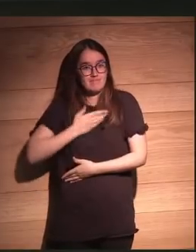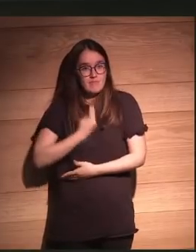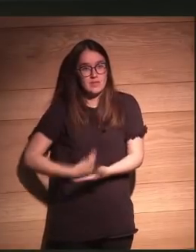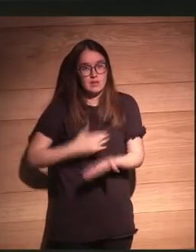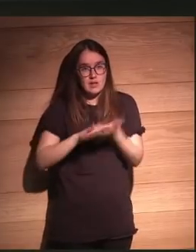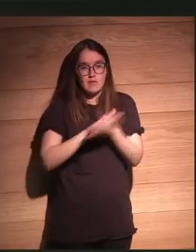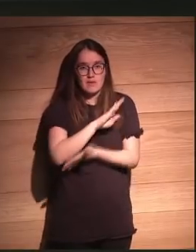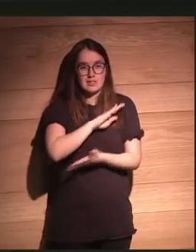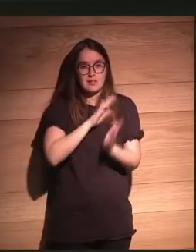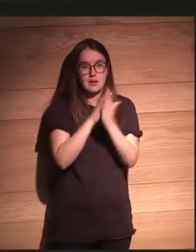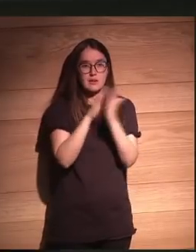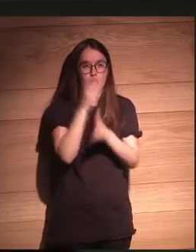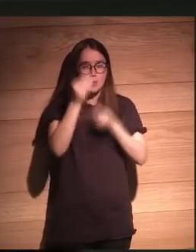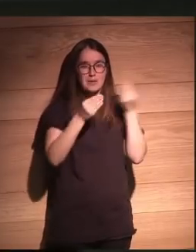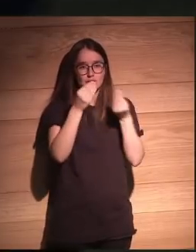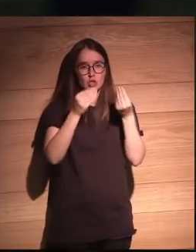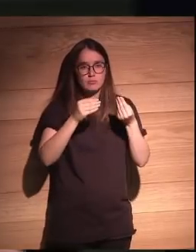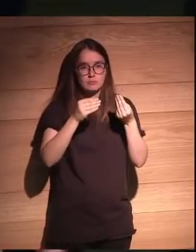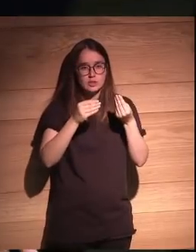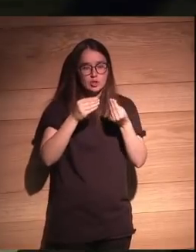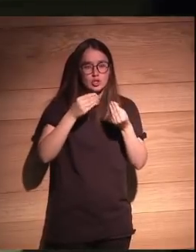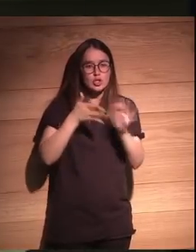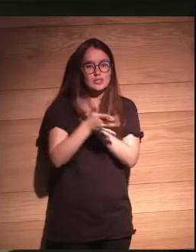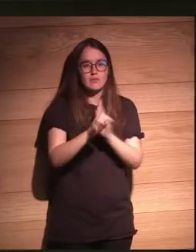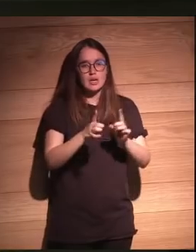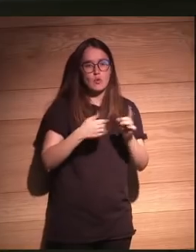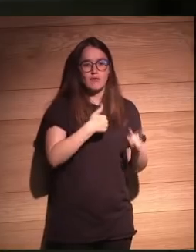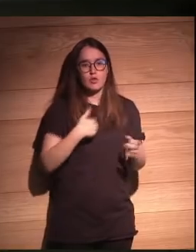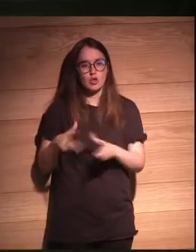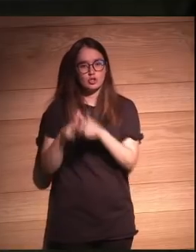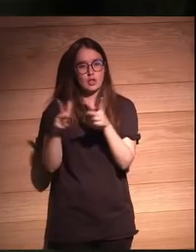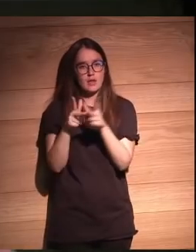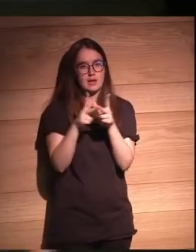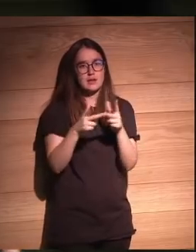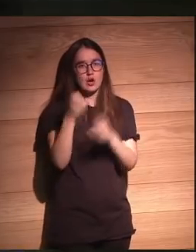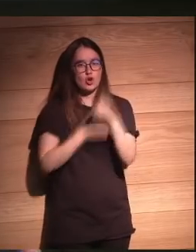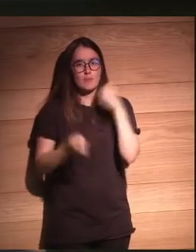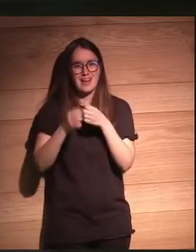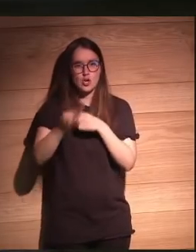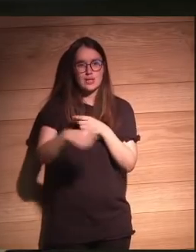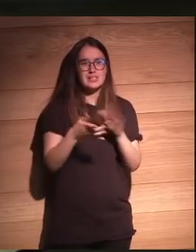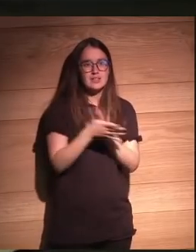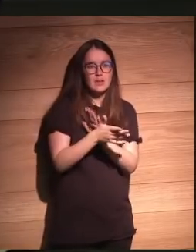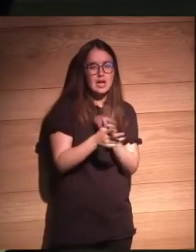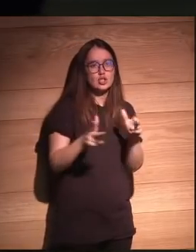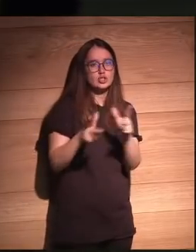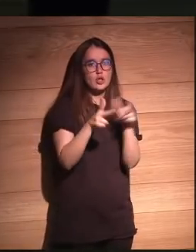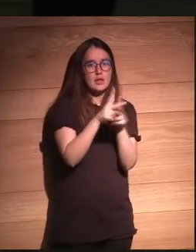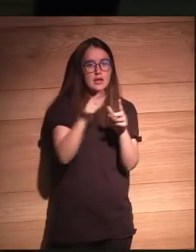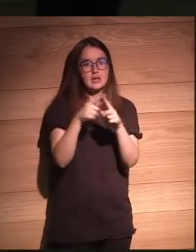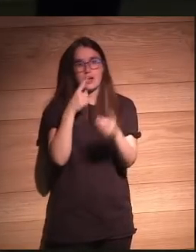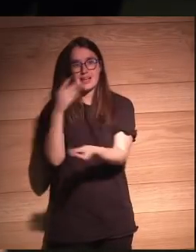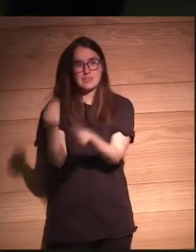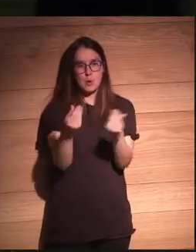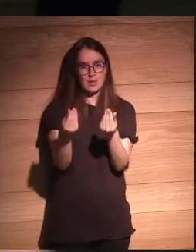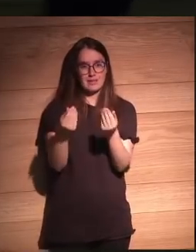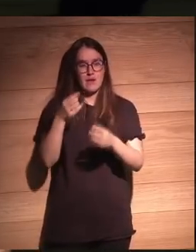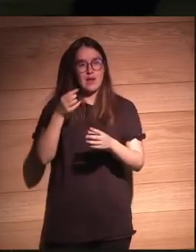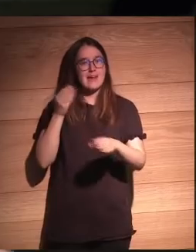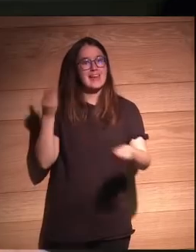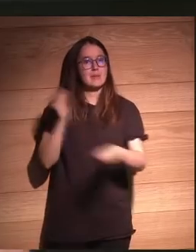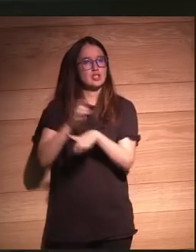libro, que allá yo creo que este antagonismo no es entre una función social y una función económica, es entre una función social y una función especulativa. El tipo de